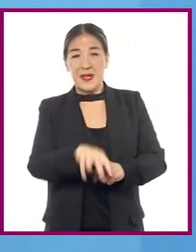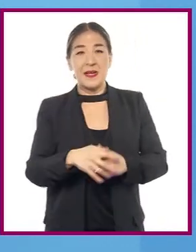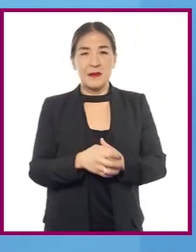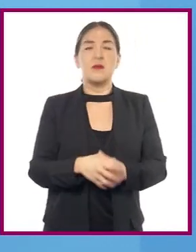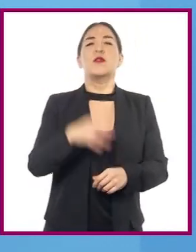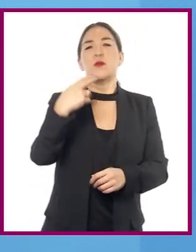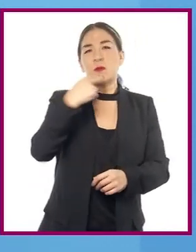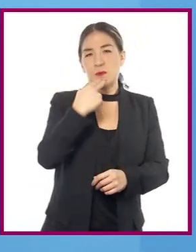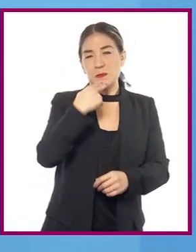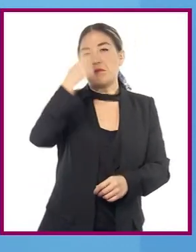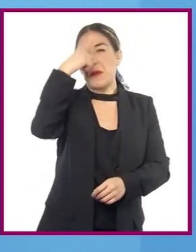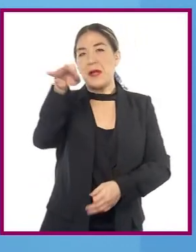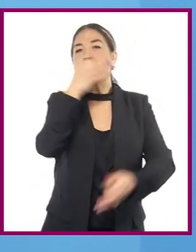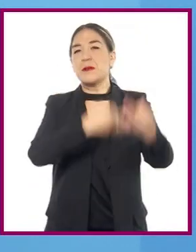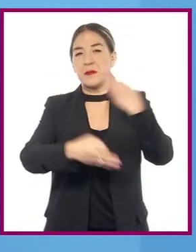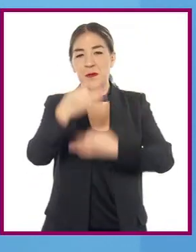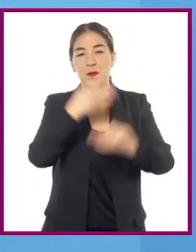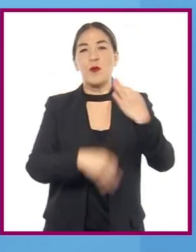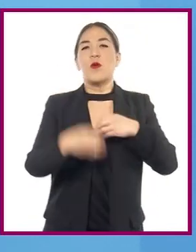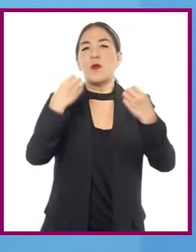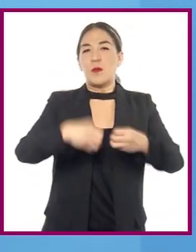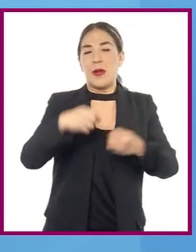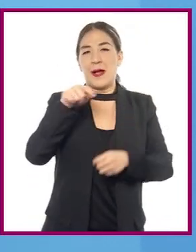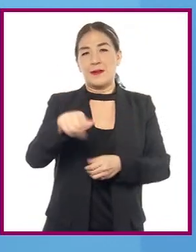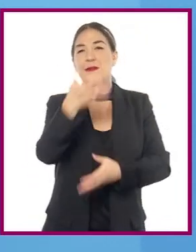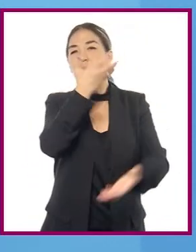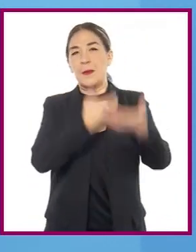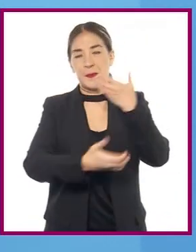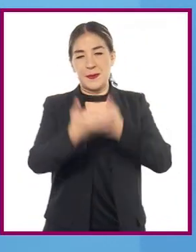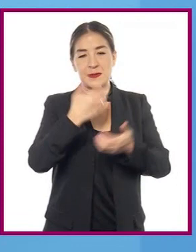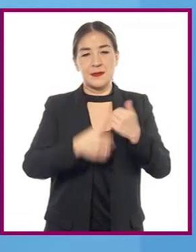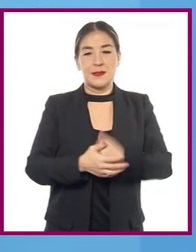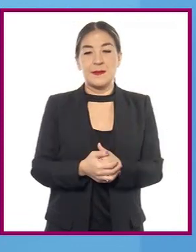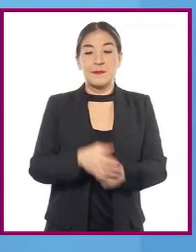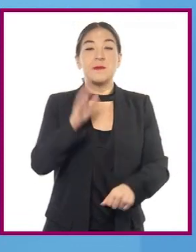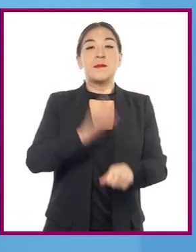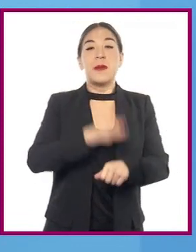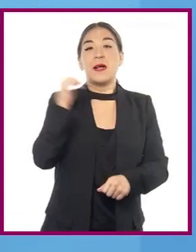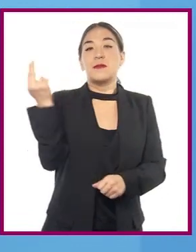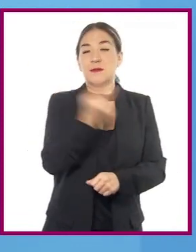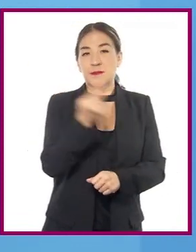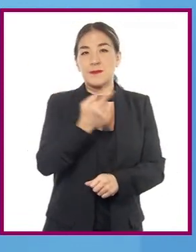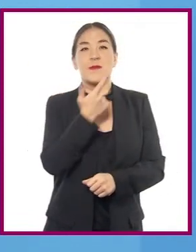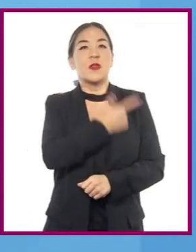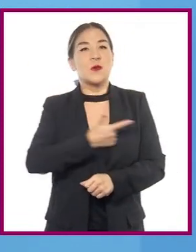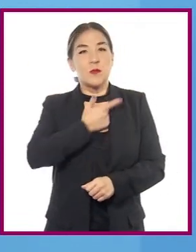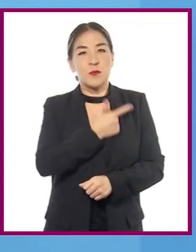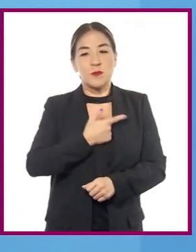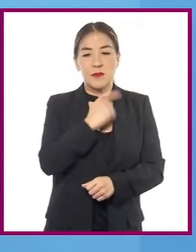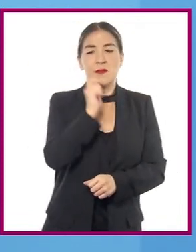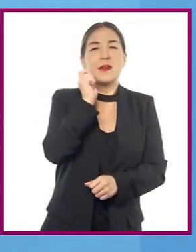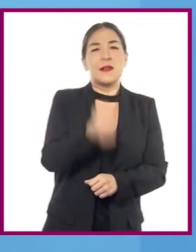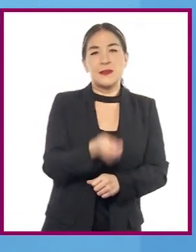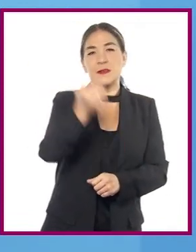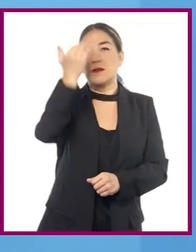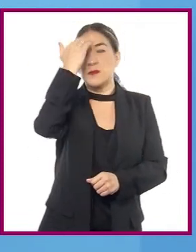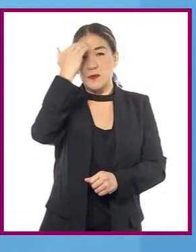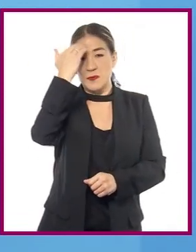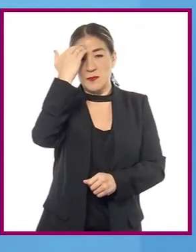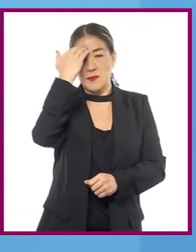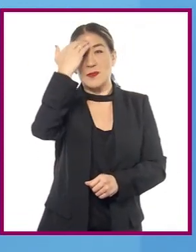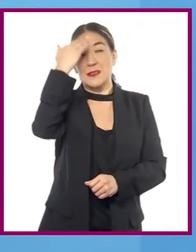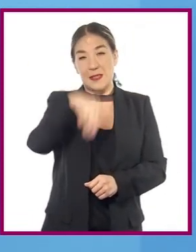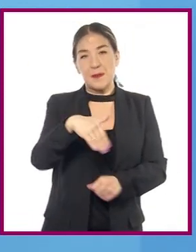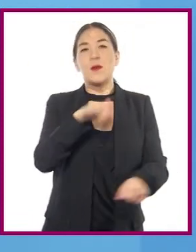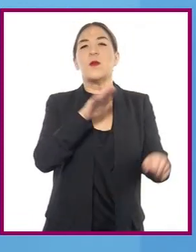a todos aquellos que se ocupan en el comercio. De mayor utilidad y gusto será ciertamente el saber cuáles